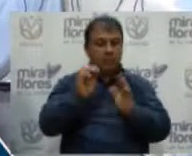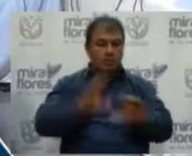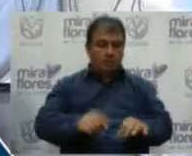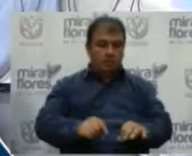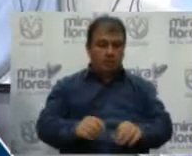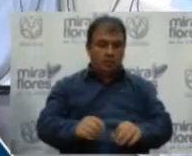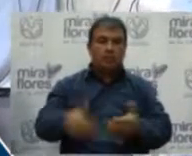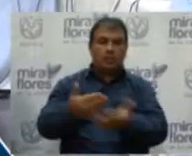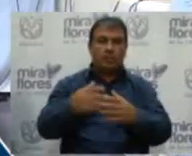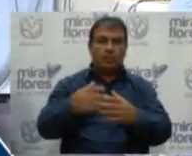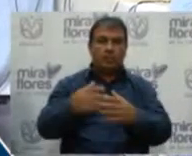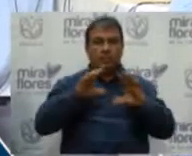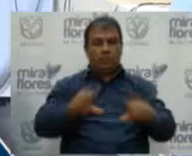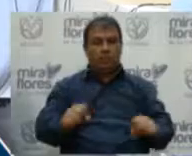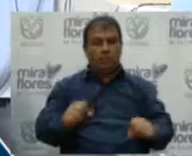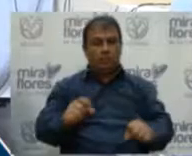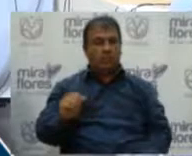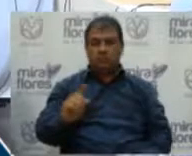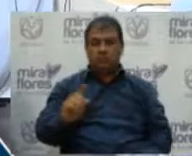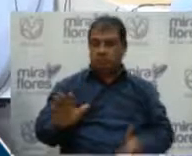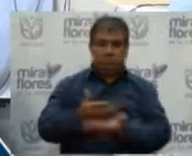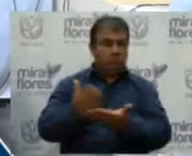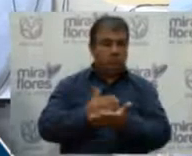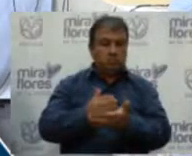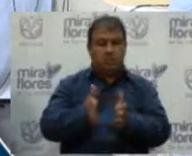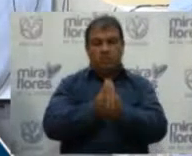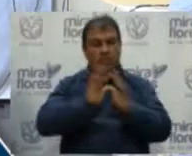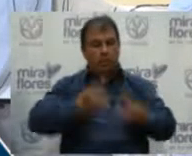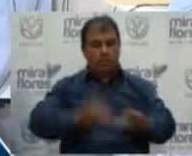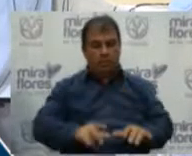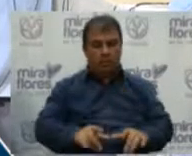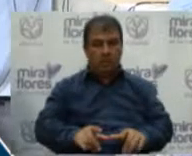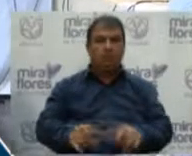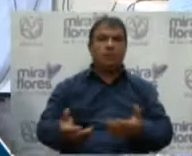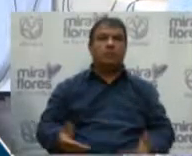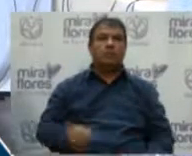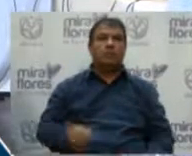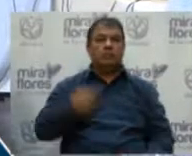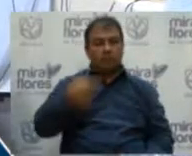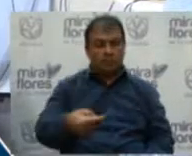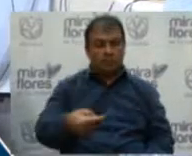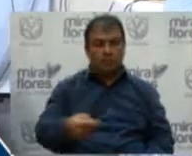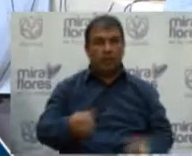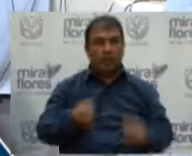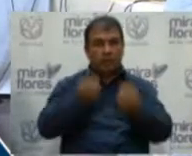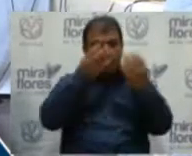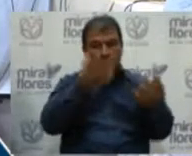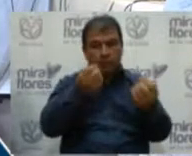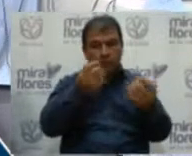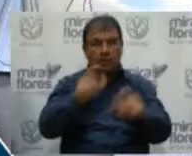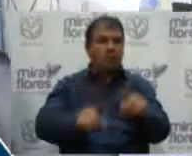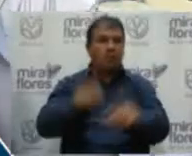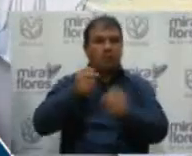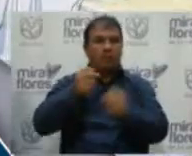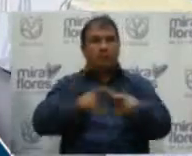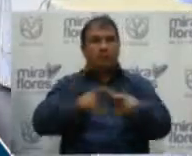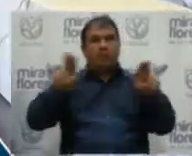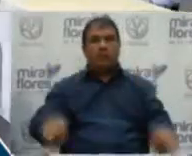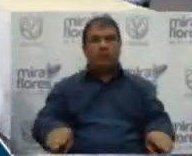secretaría? No, señor alcalde. No hay pedidos por escrito, pasamos a lo que son informes. ¿Algún informe en mesa?